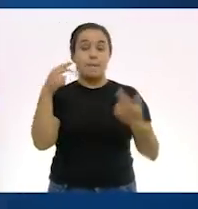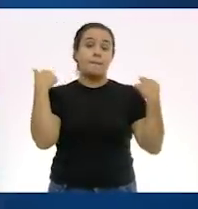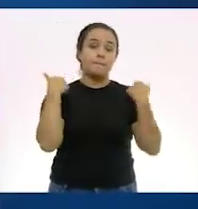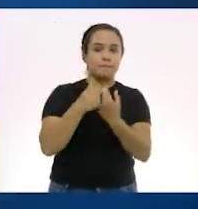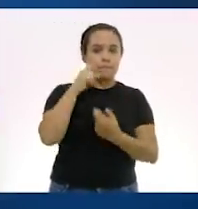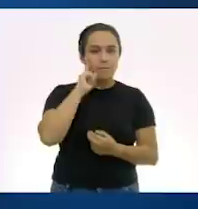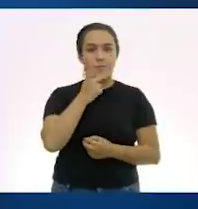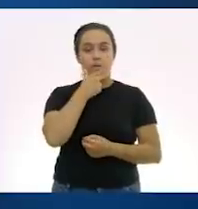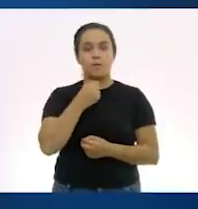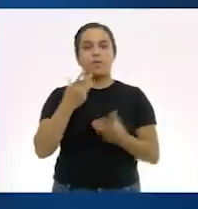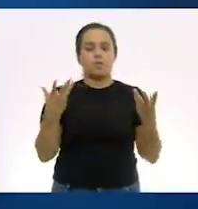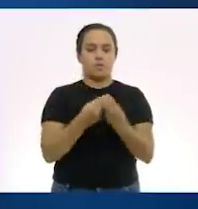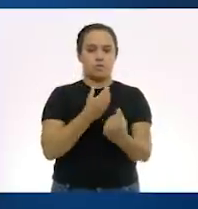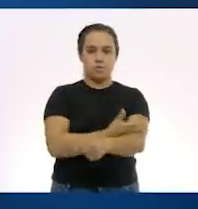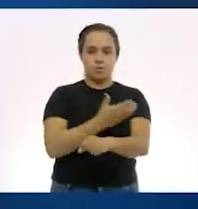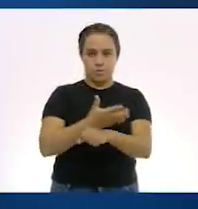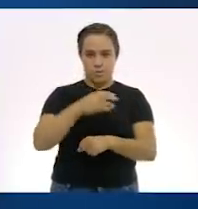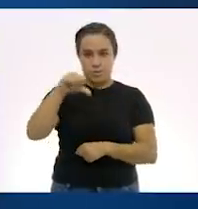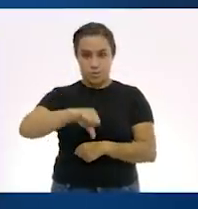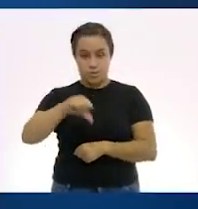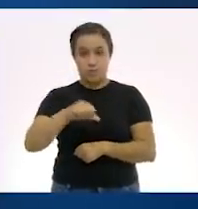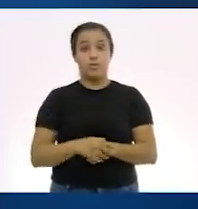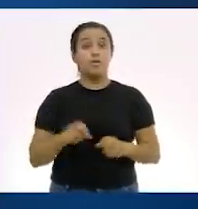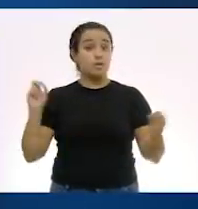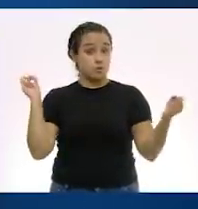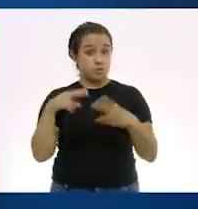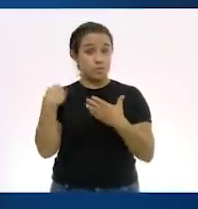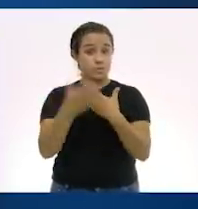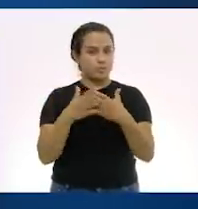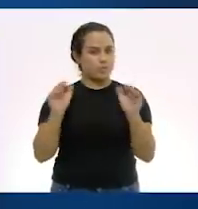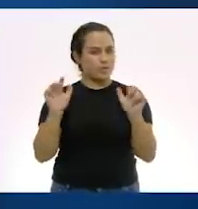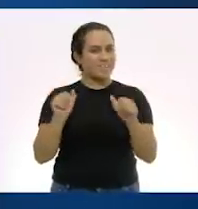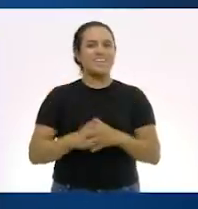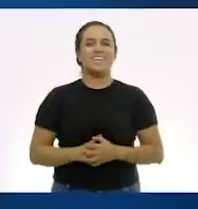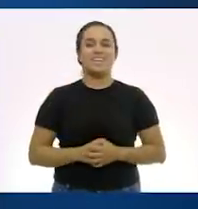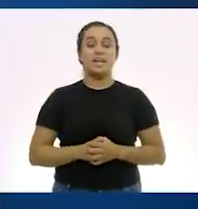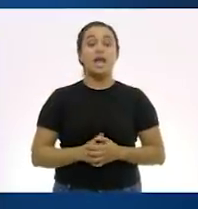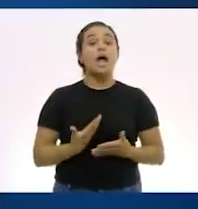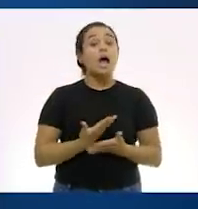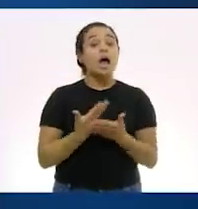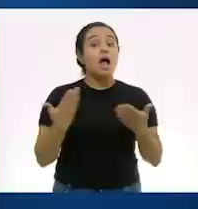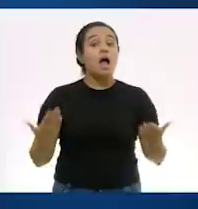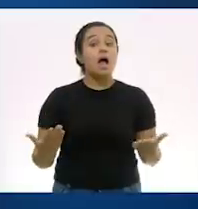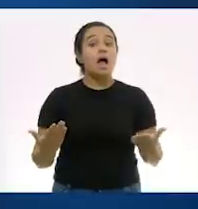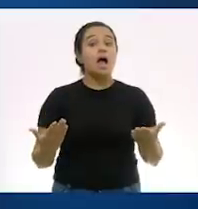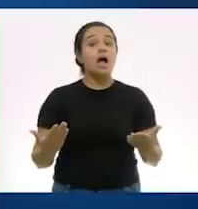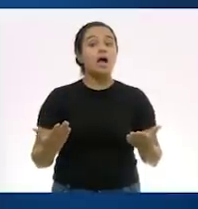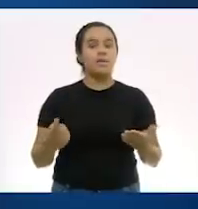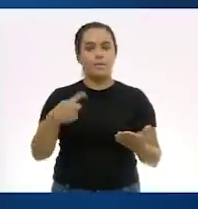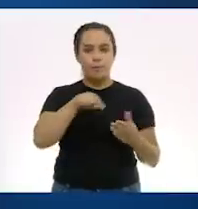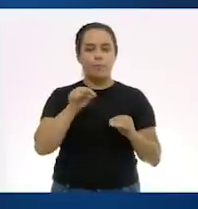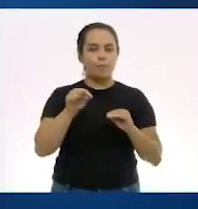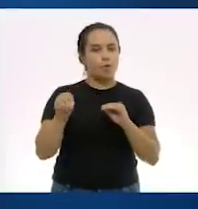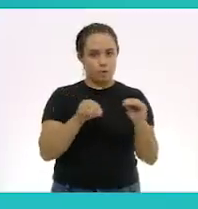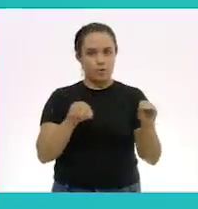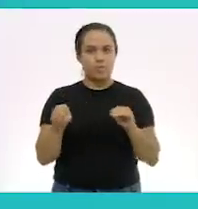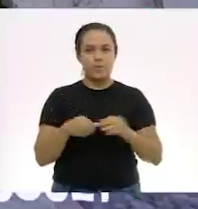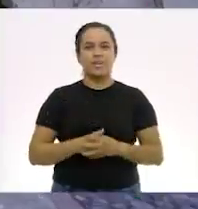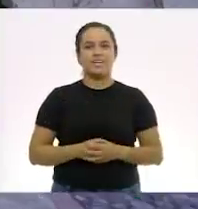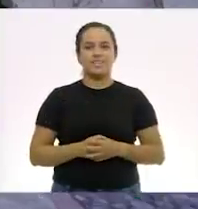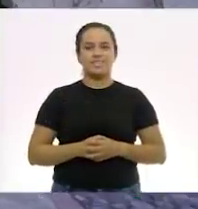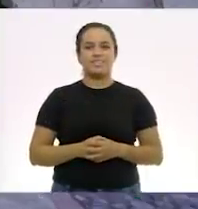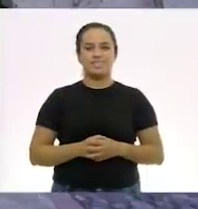total. Los niveles, alto, medio y bajo. Jugamos un rato con estos tipos de movimientos. Y